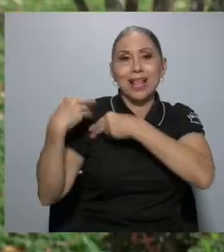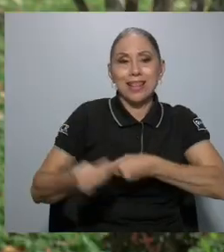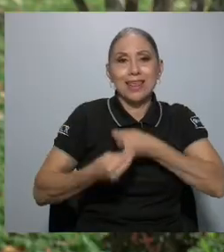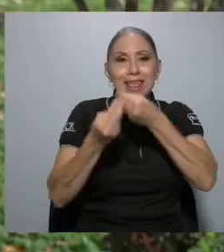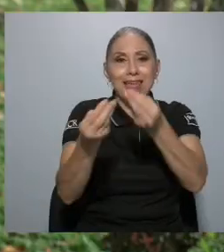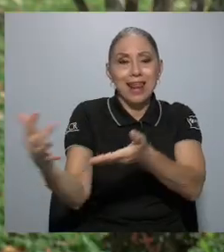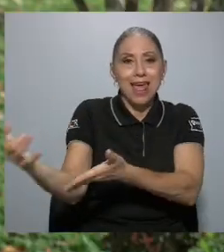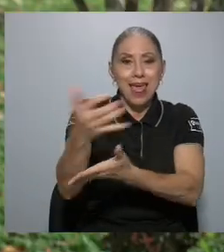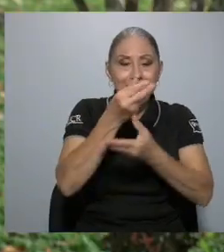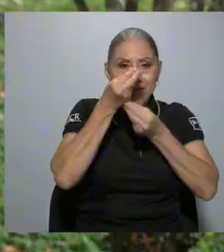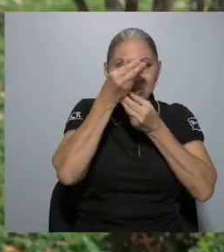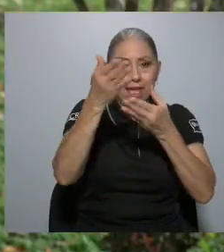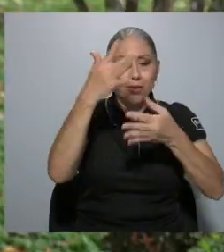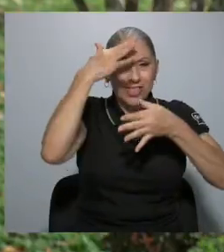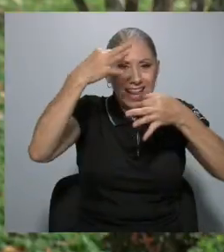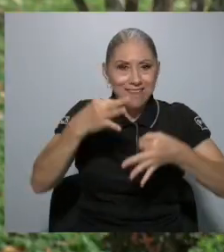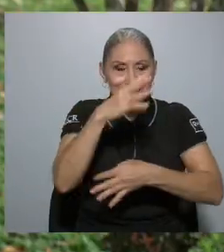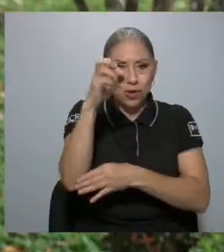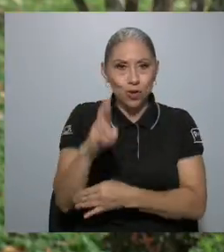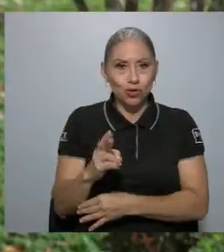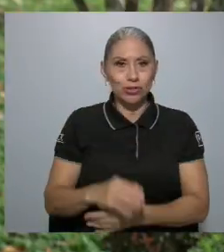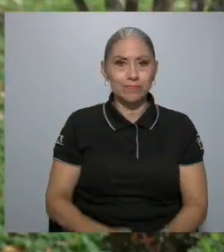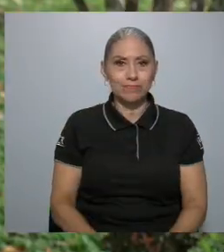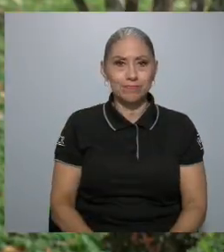de generar datos creíbles en Costa Rica.